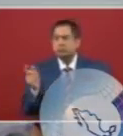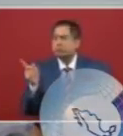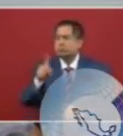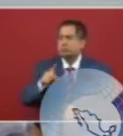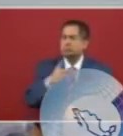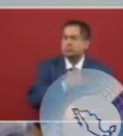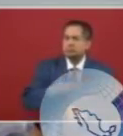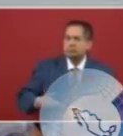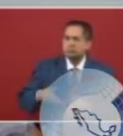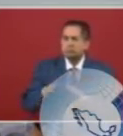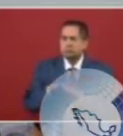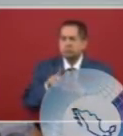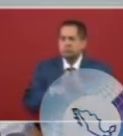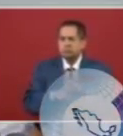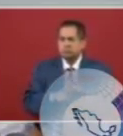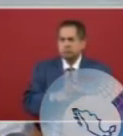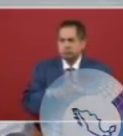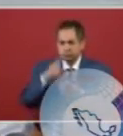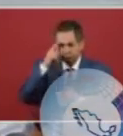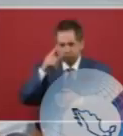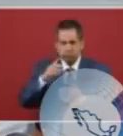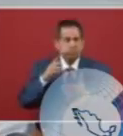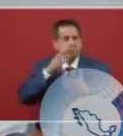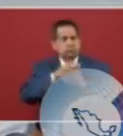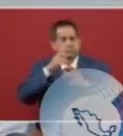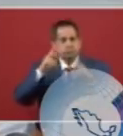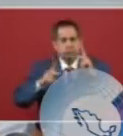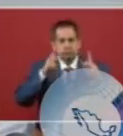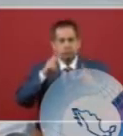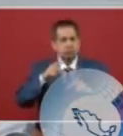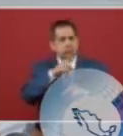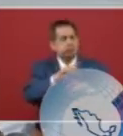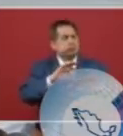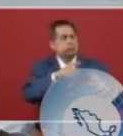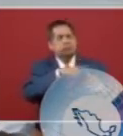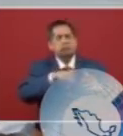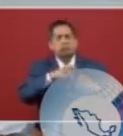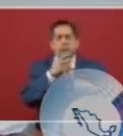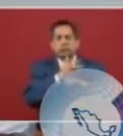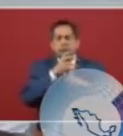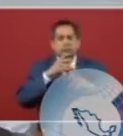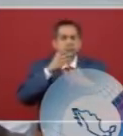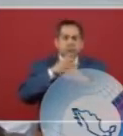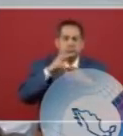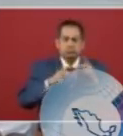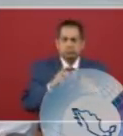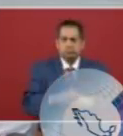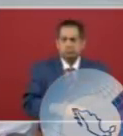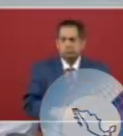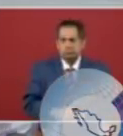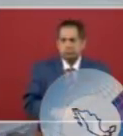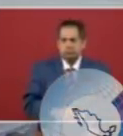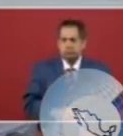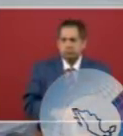para cuándo puede hacer el compromiso de visitar las comunidades en eeuu presidente